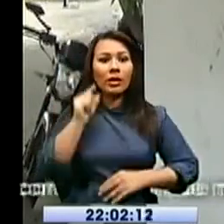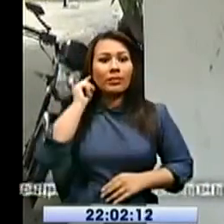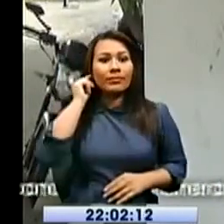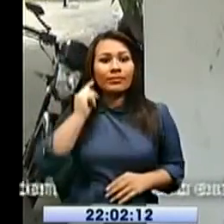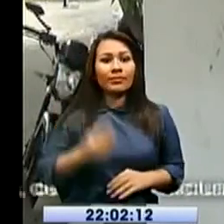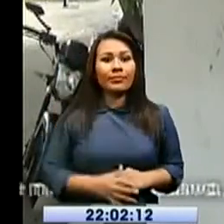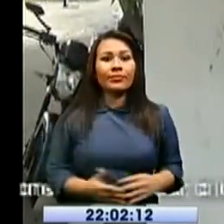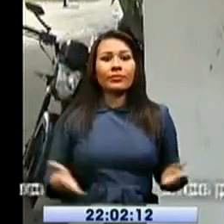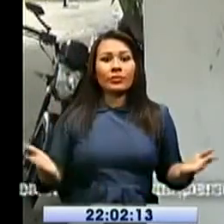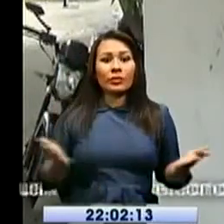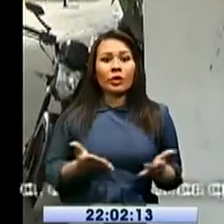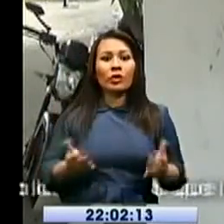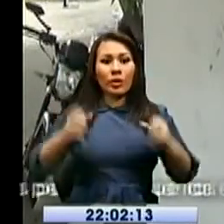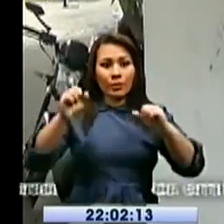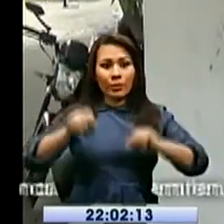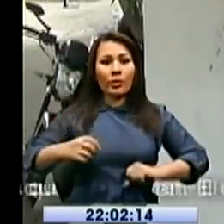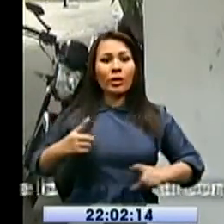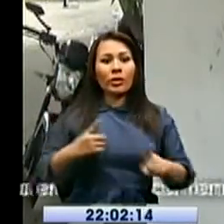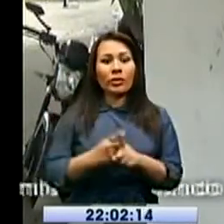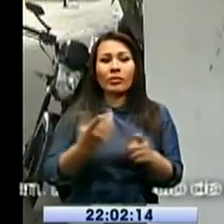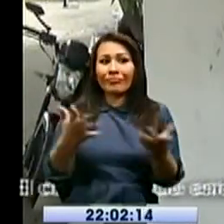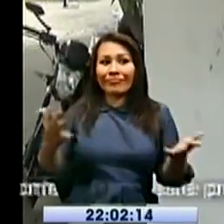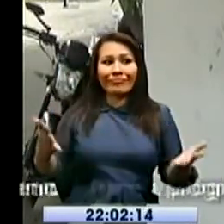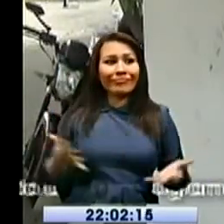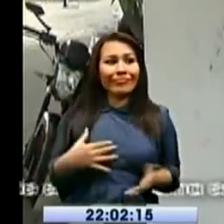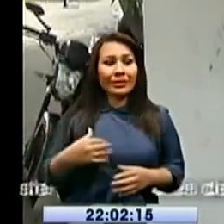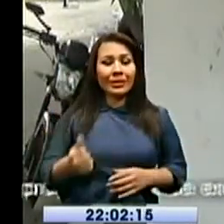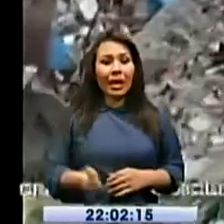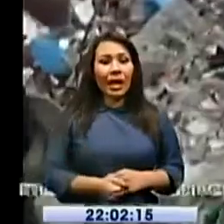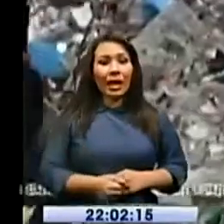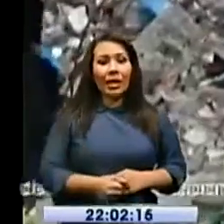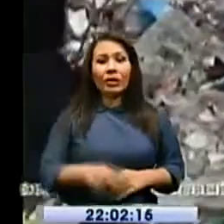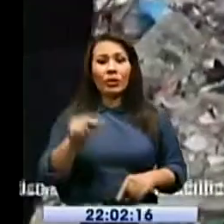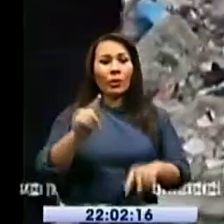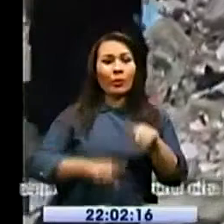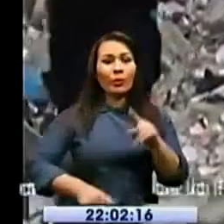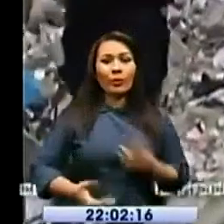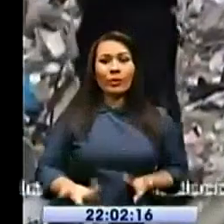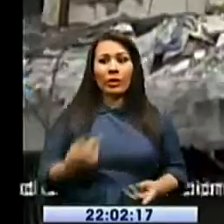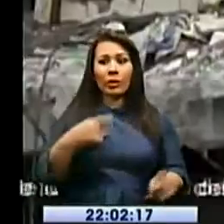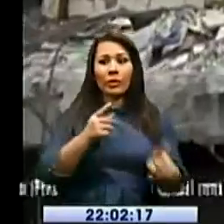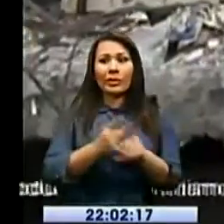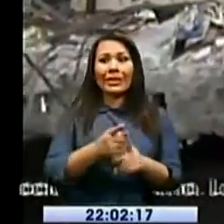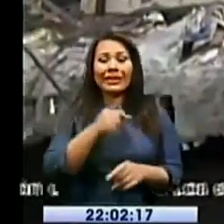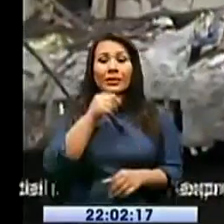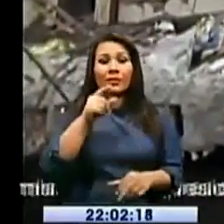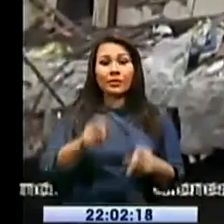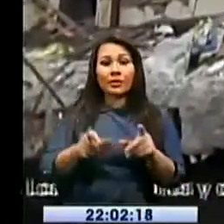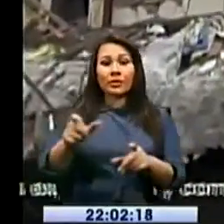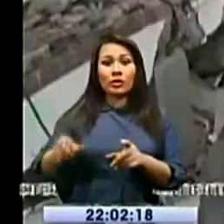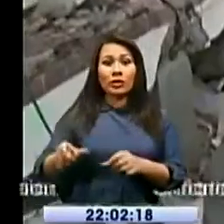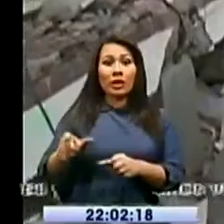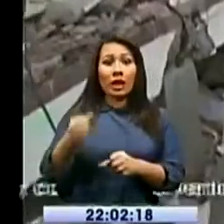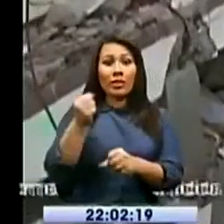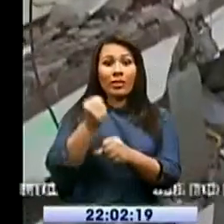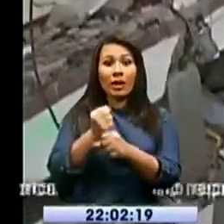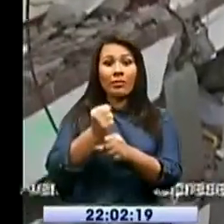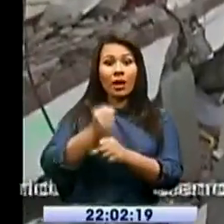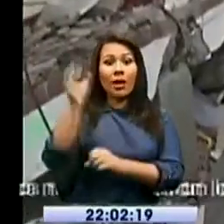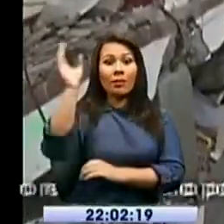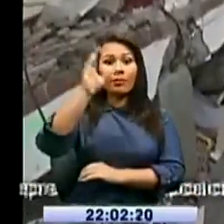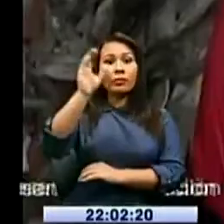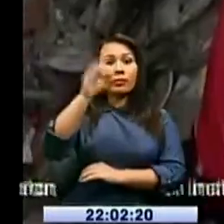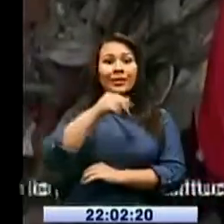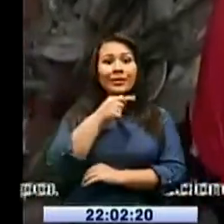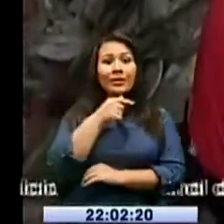donde supuestamente podía estar, pero nada. No la encontramos. Por este caso, rescatistas, antropólogos forenses y fiscalía realizaron